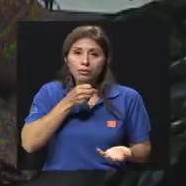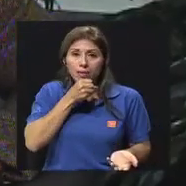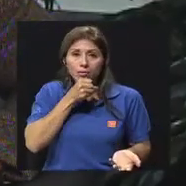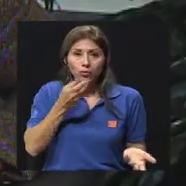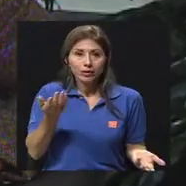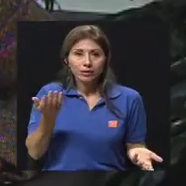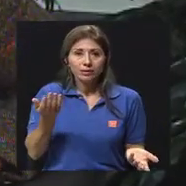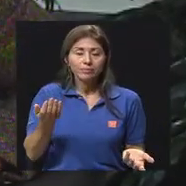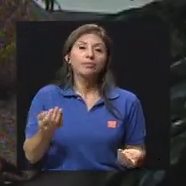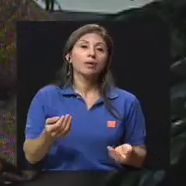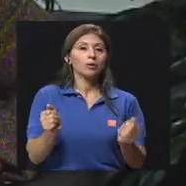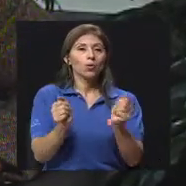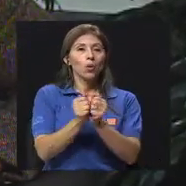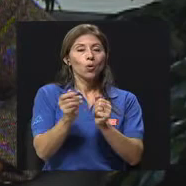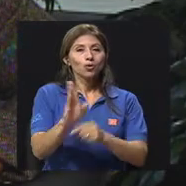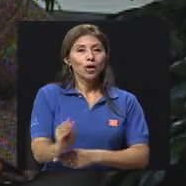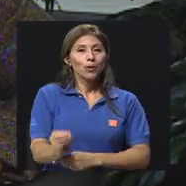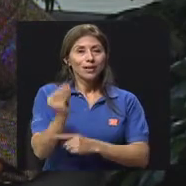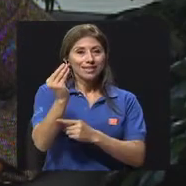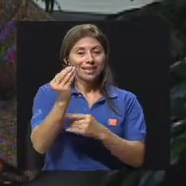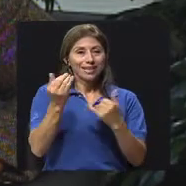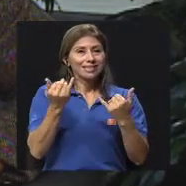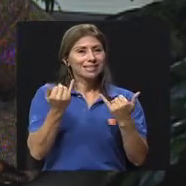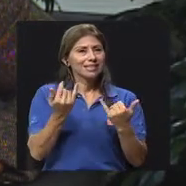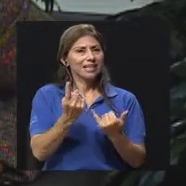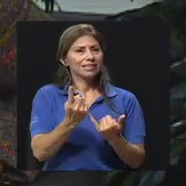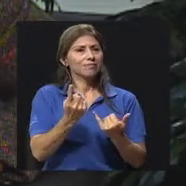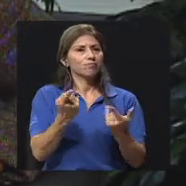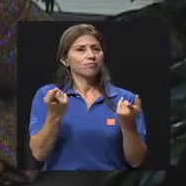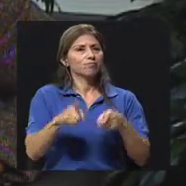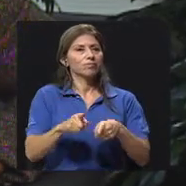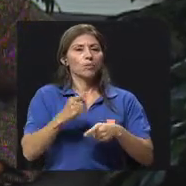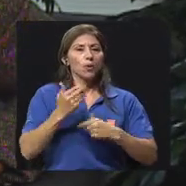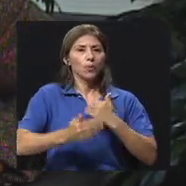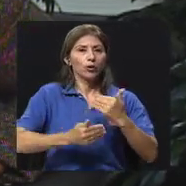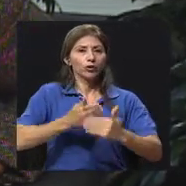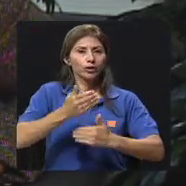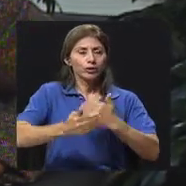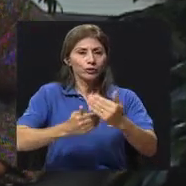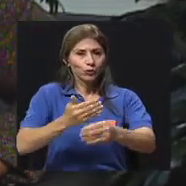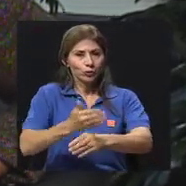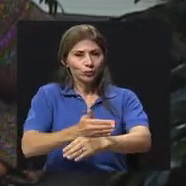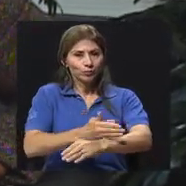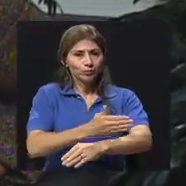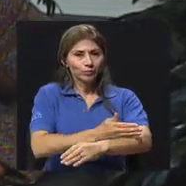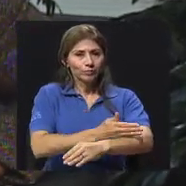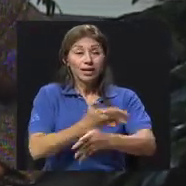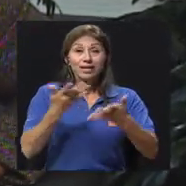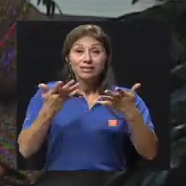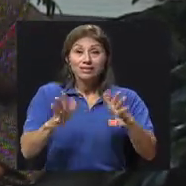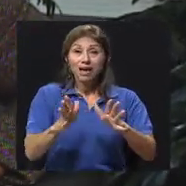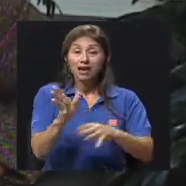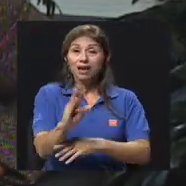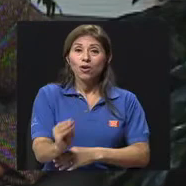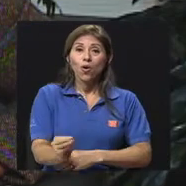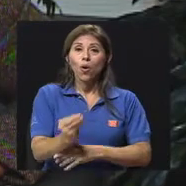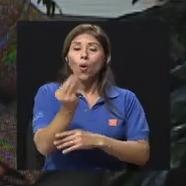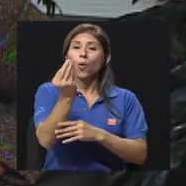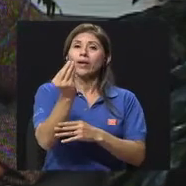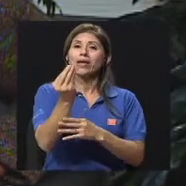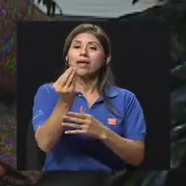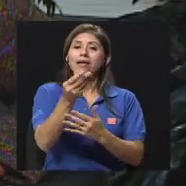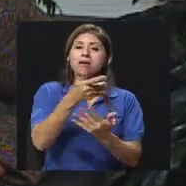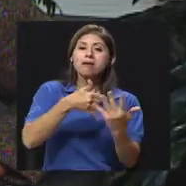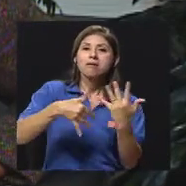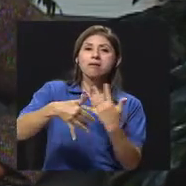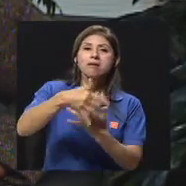adolescentes hay un proceso en ese momento que estamos viviendo, que es que el joven está dejando el proceso de socialización. Ellos se